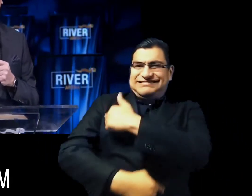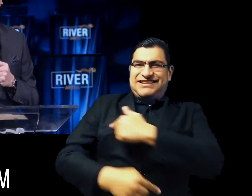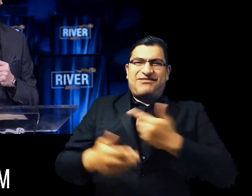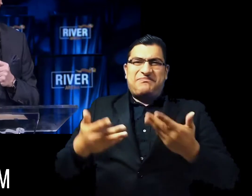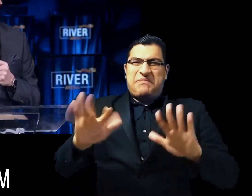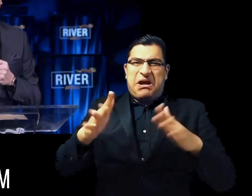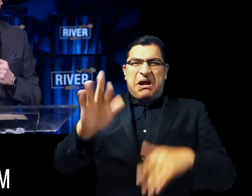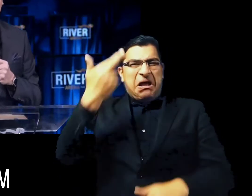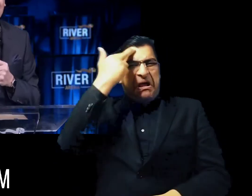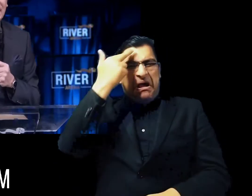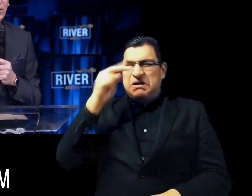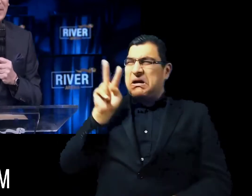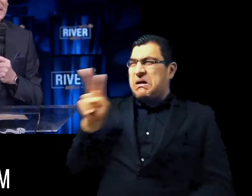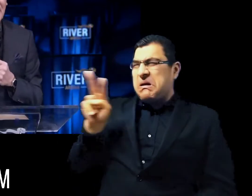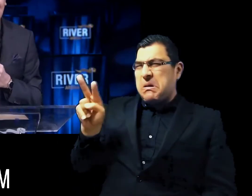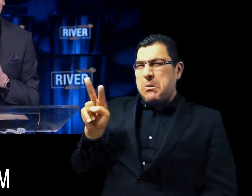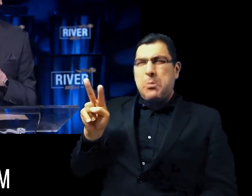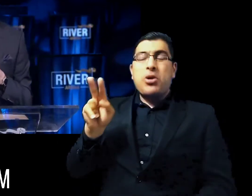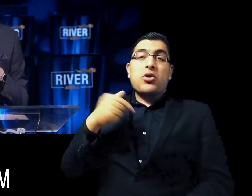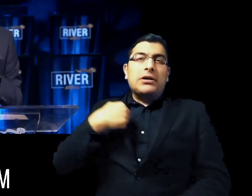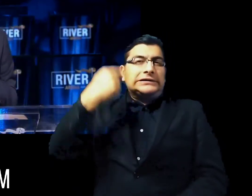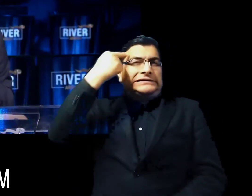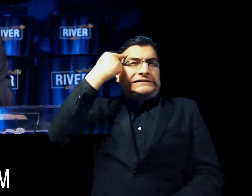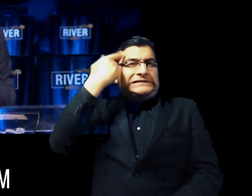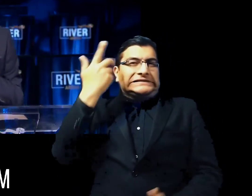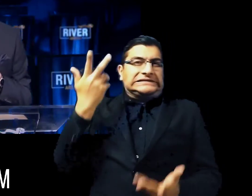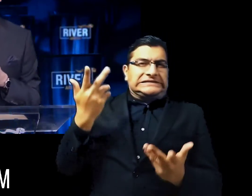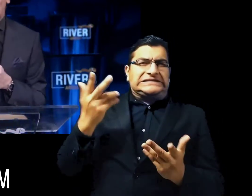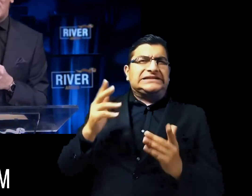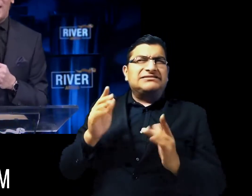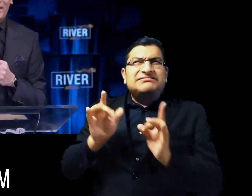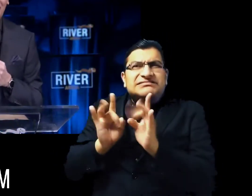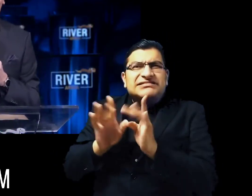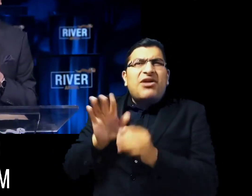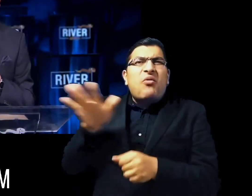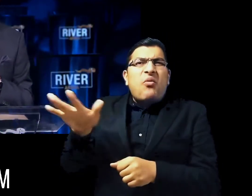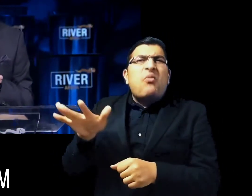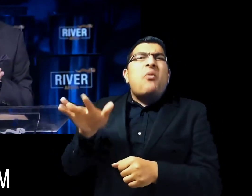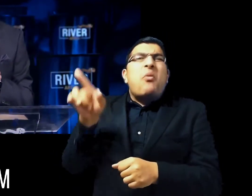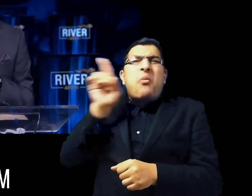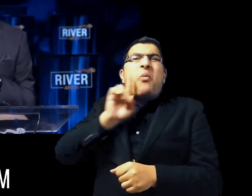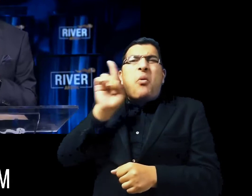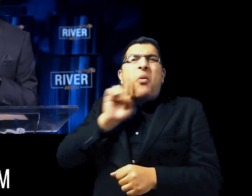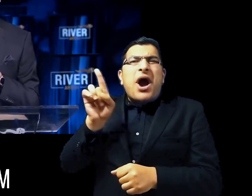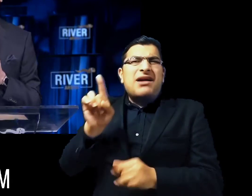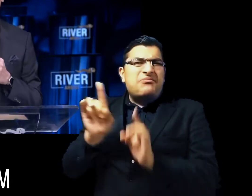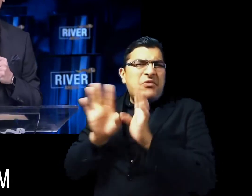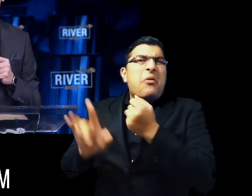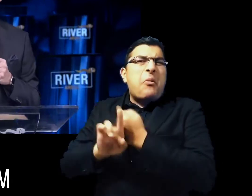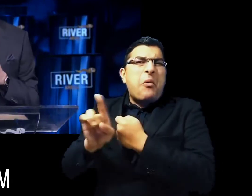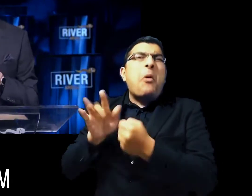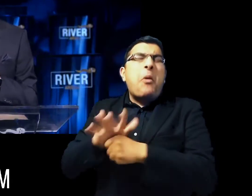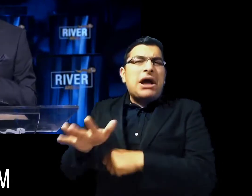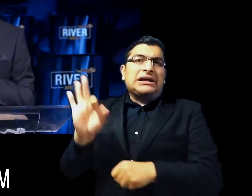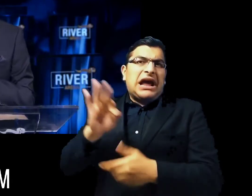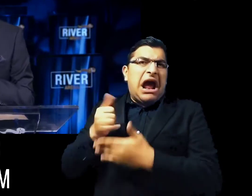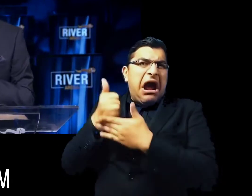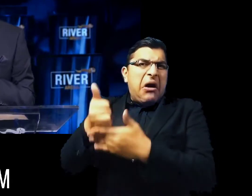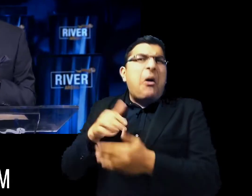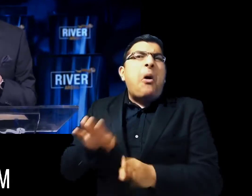que me acuerdo, y yo pensaba en dislucidar cuál sería el problema de esta dama que dijo necesito ayuda, un